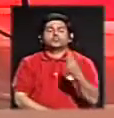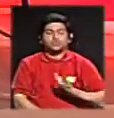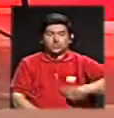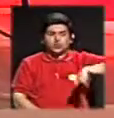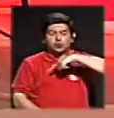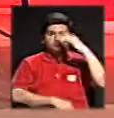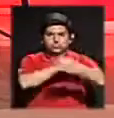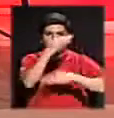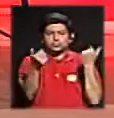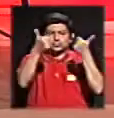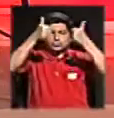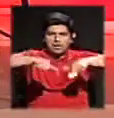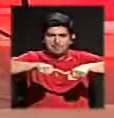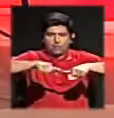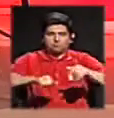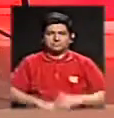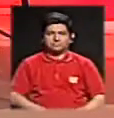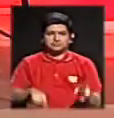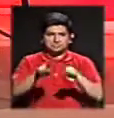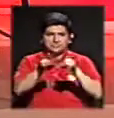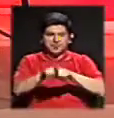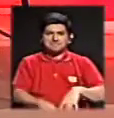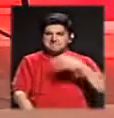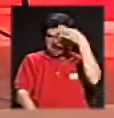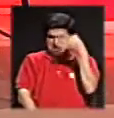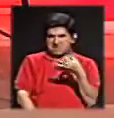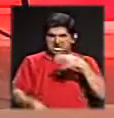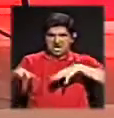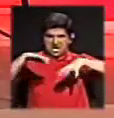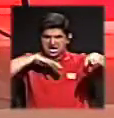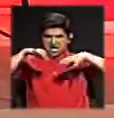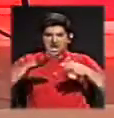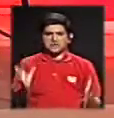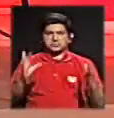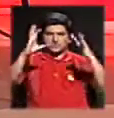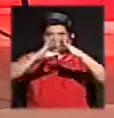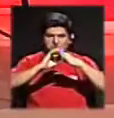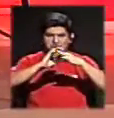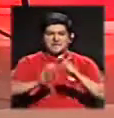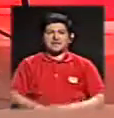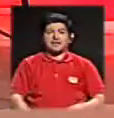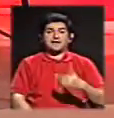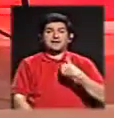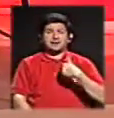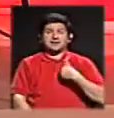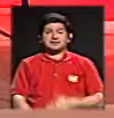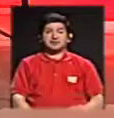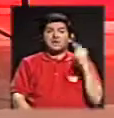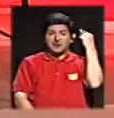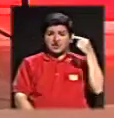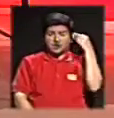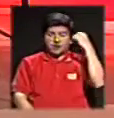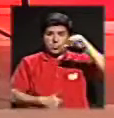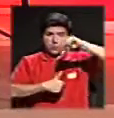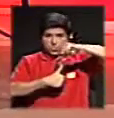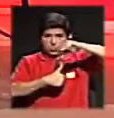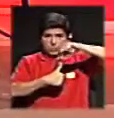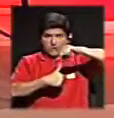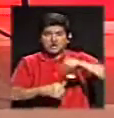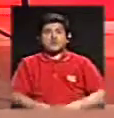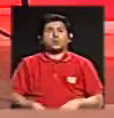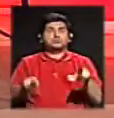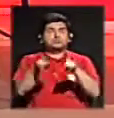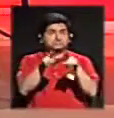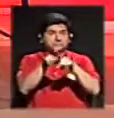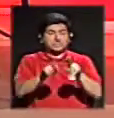buscar este tipo de acuerdos, sino a apostar por la acción conjunta entre los gobiernos centroamericanos y a